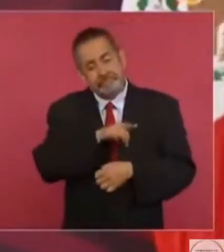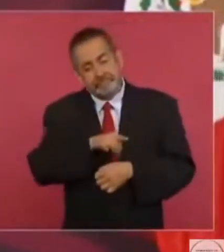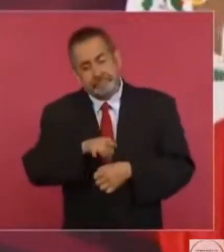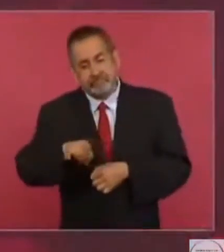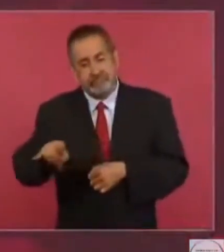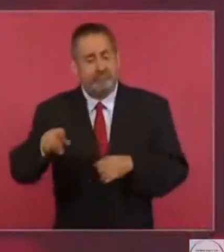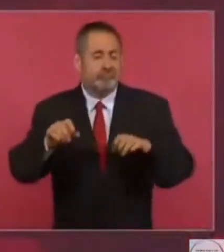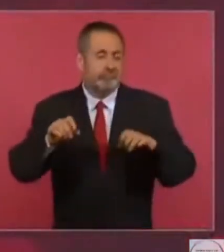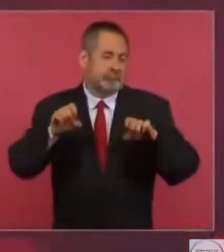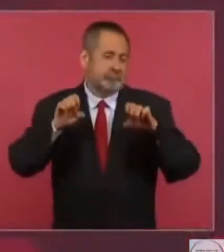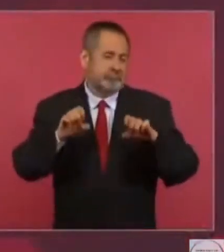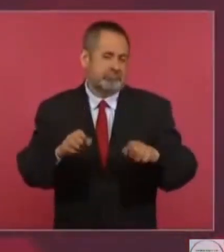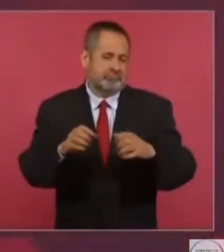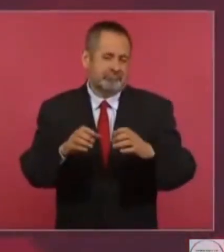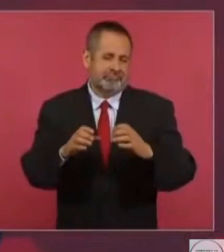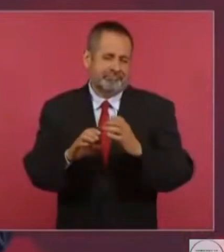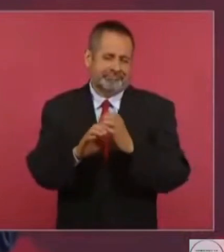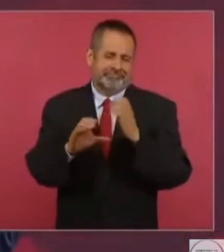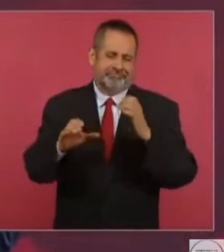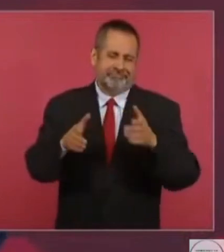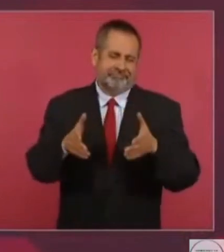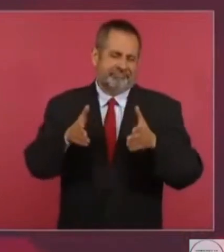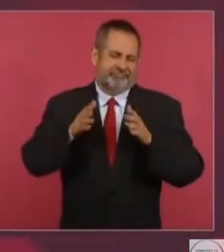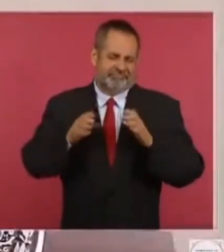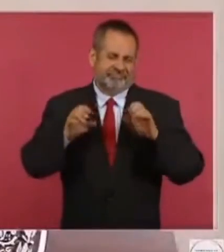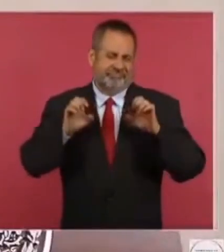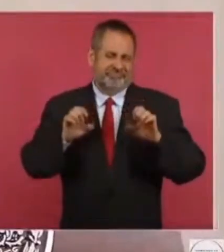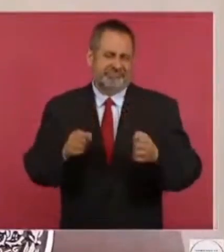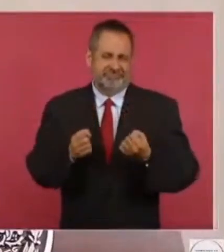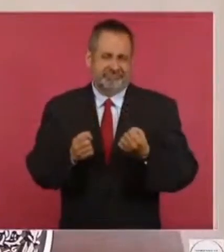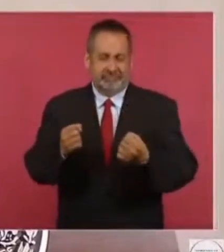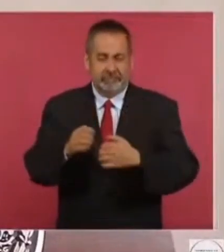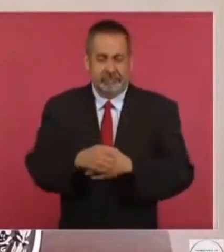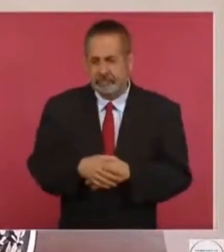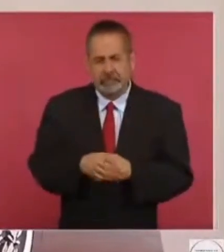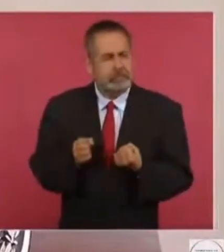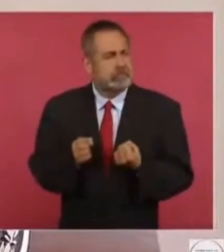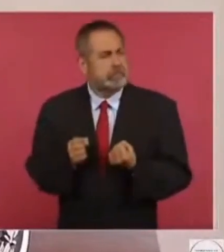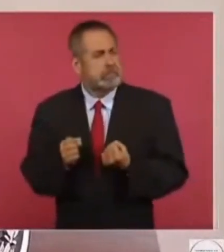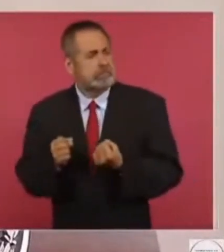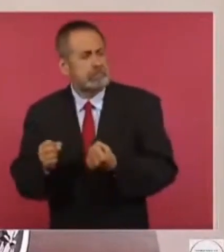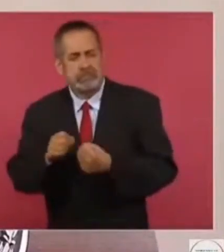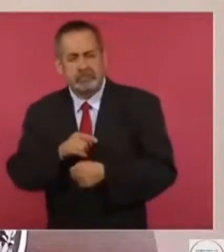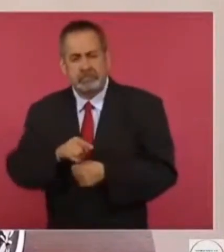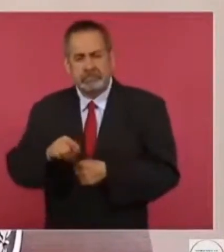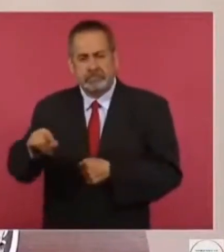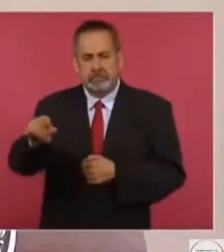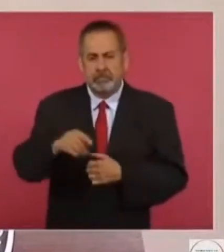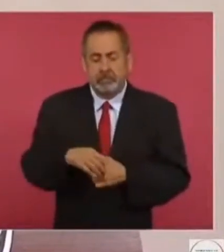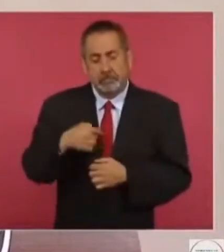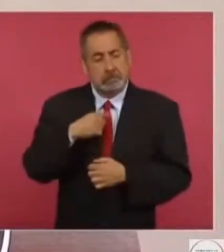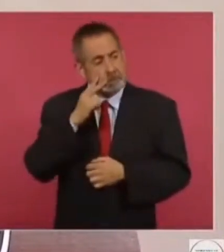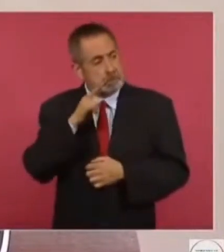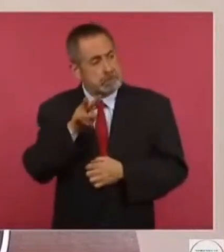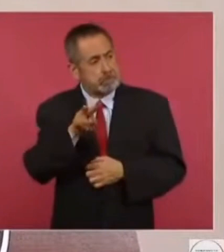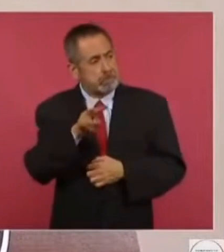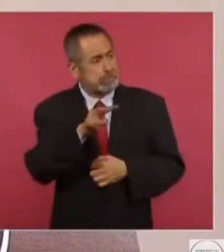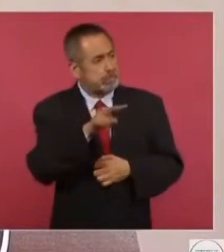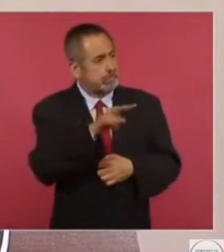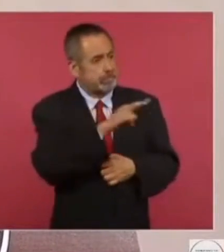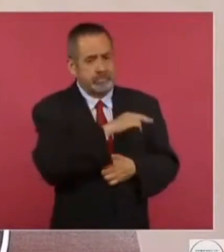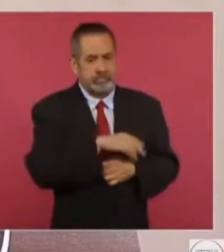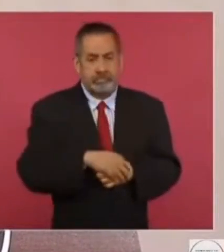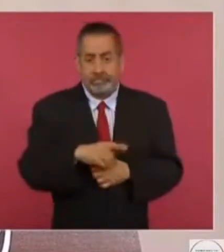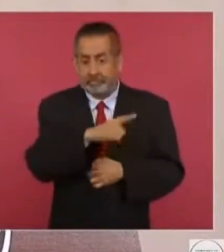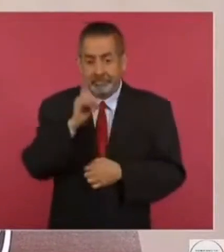una camioneta, así. Pero ya iba pasando, o sea, yo nada más vi así, de, y baja